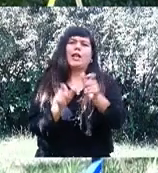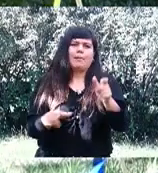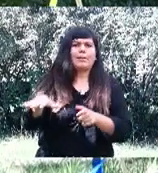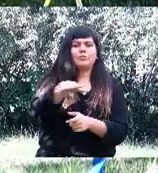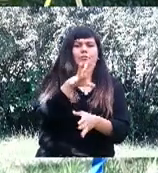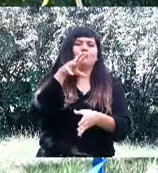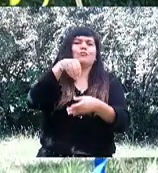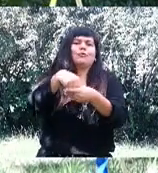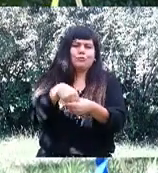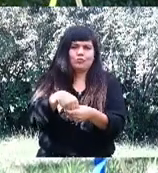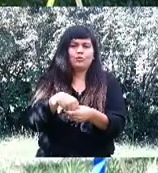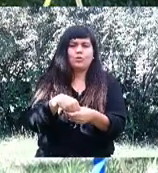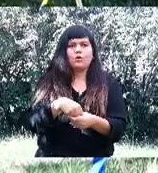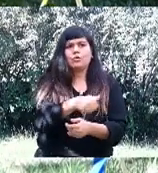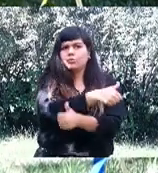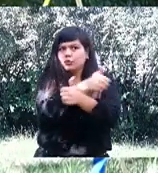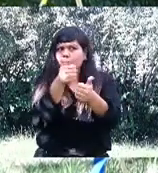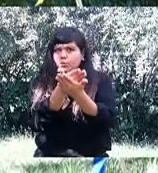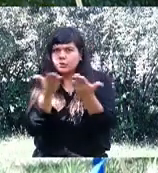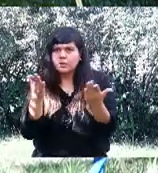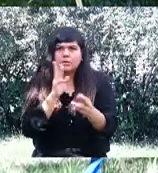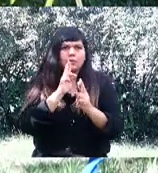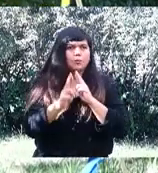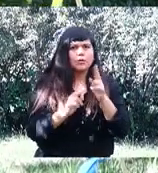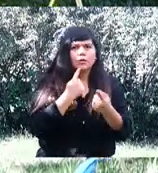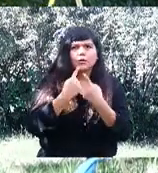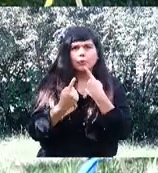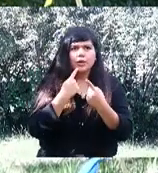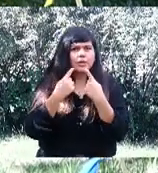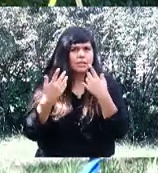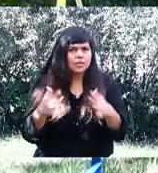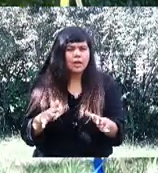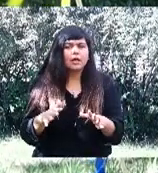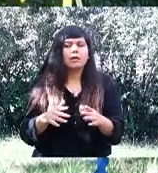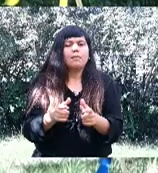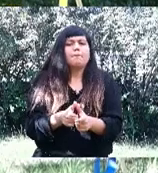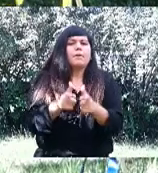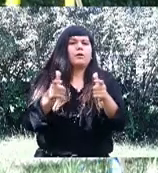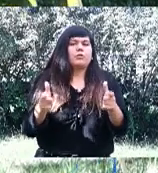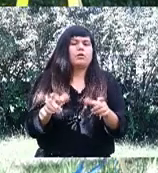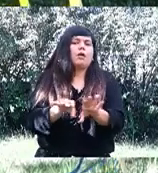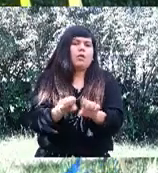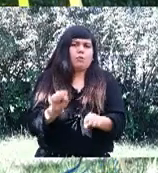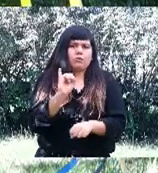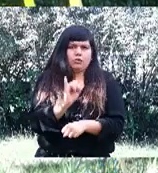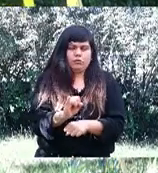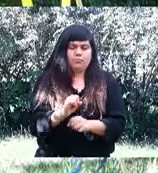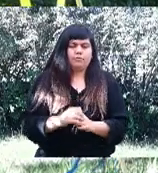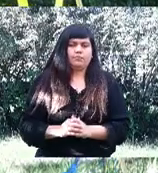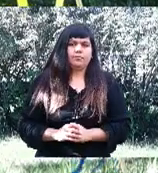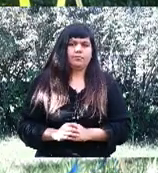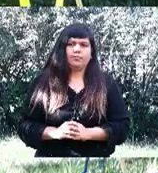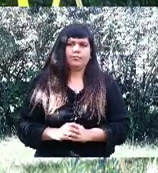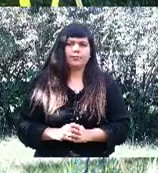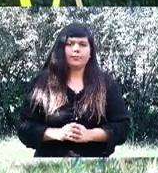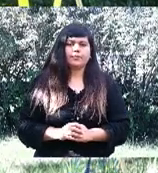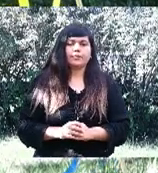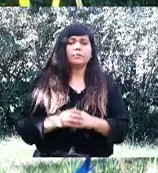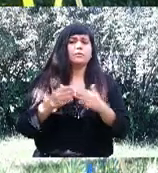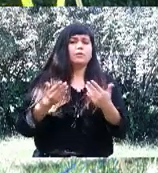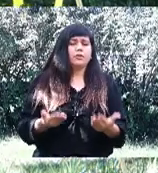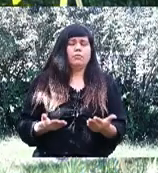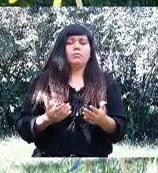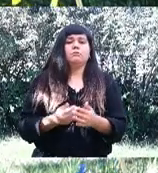interna todos ustedes que están aquí que contestaron la encuesta eh la mayoría estaba de acuerdo con que sí eh